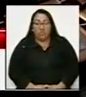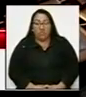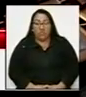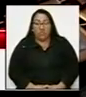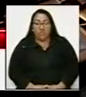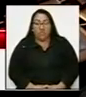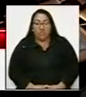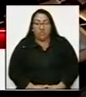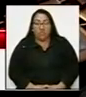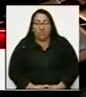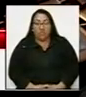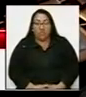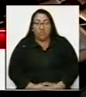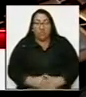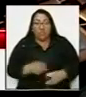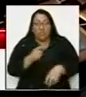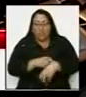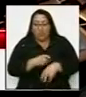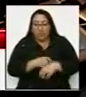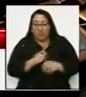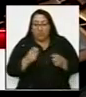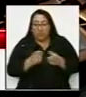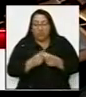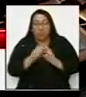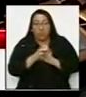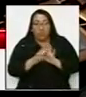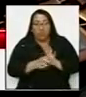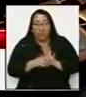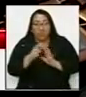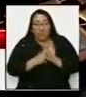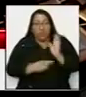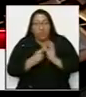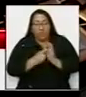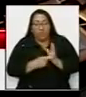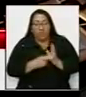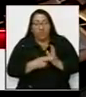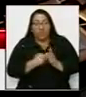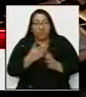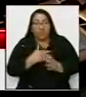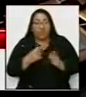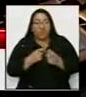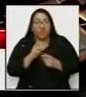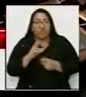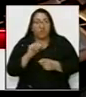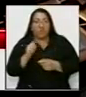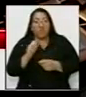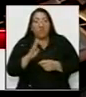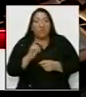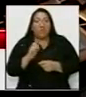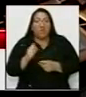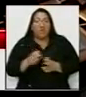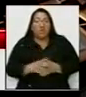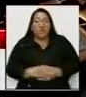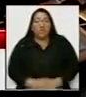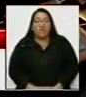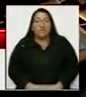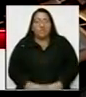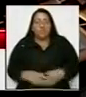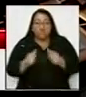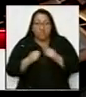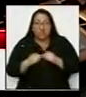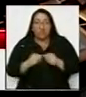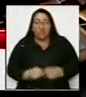En estos instantes, la Comisión de Constitución y Reglamento, que preside la congresista Rosa María Bartra,